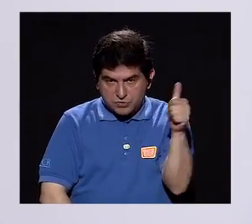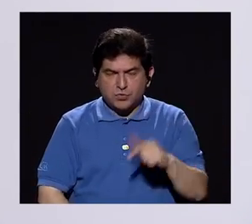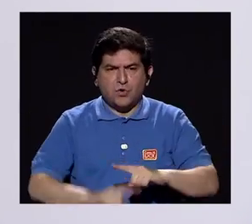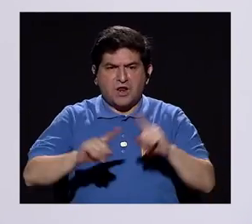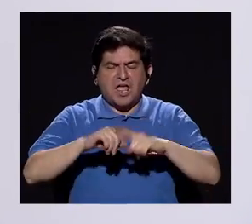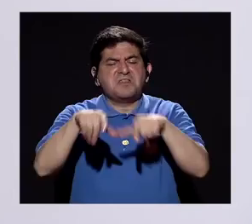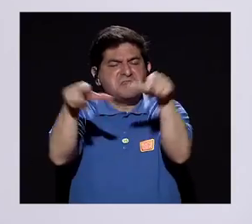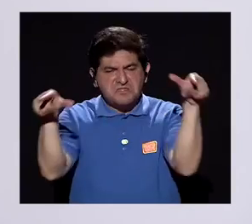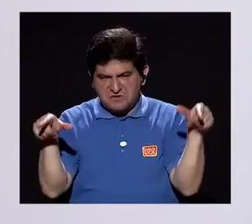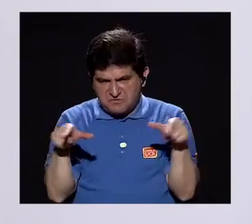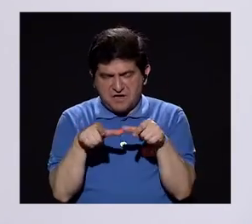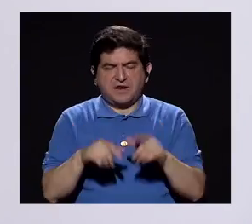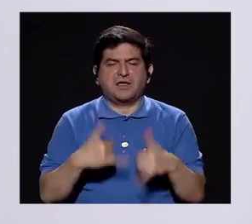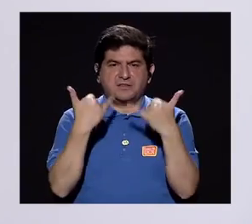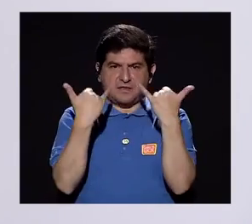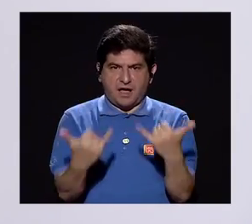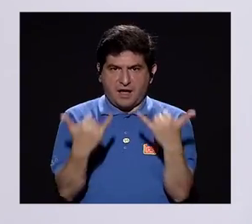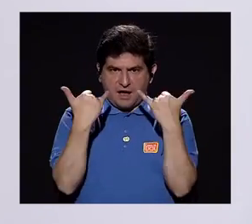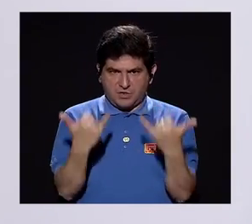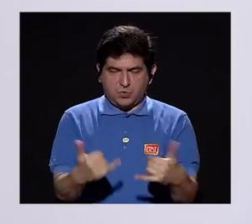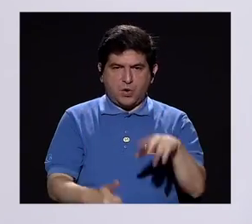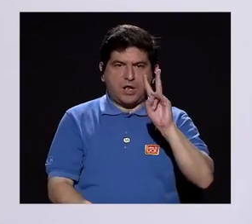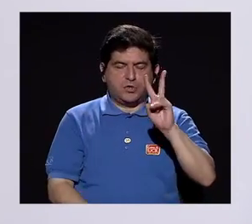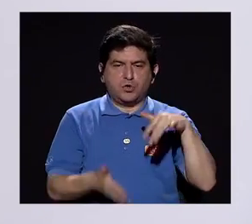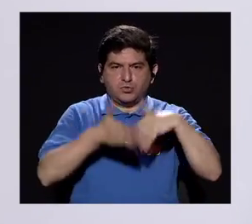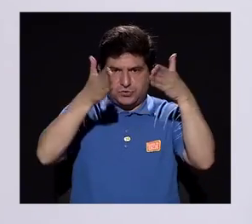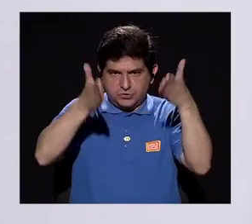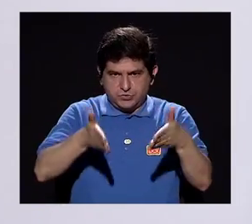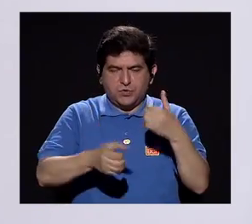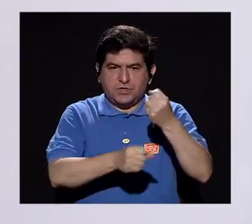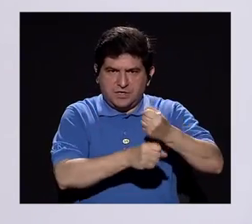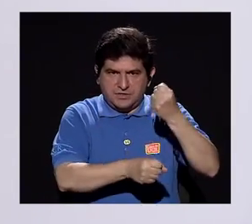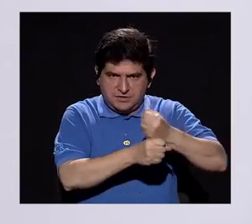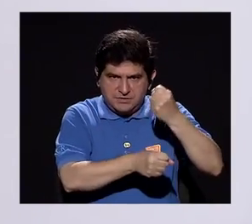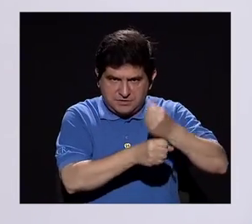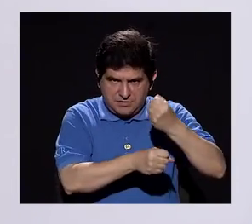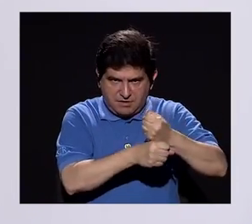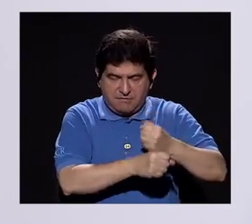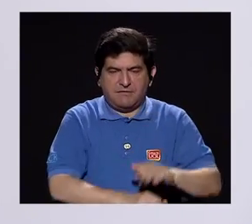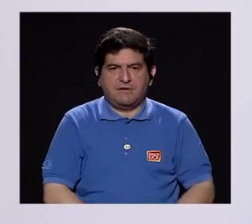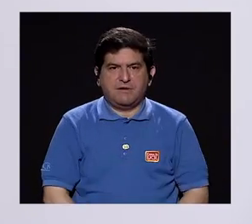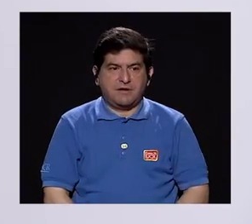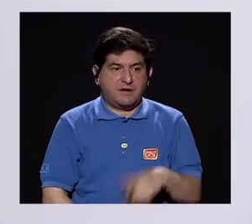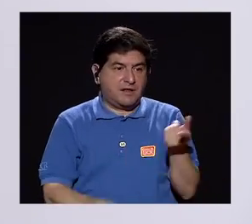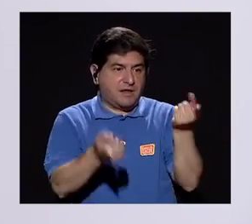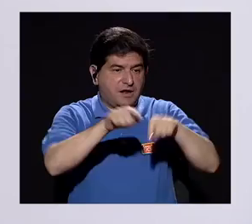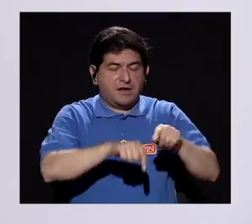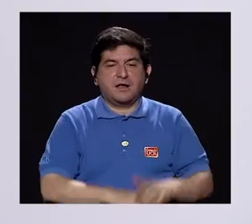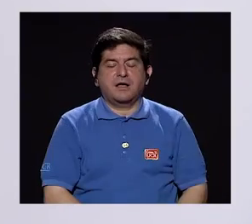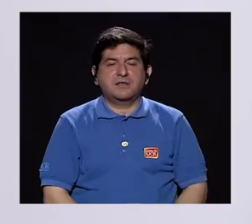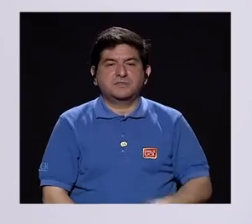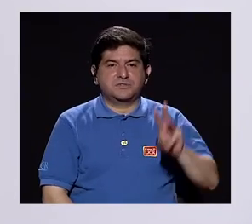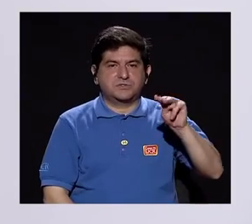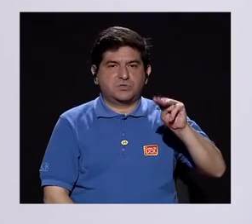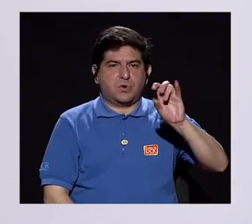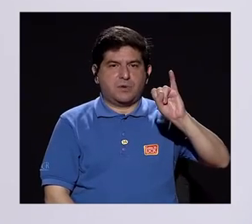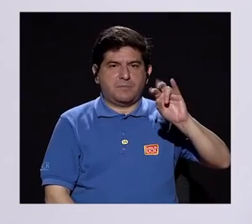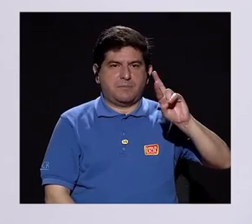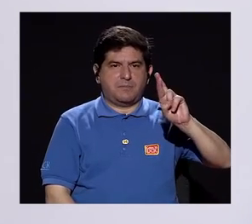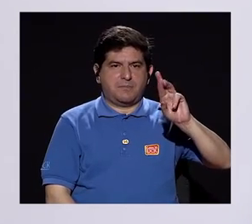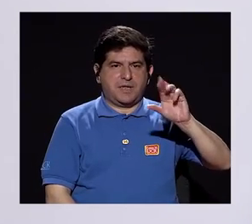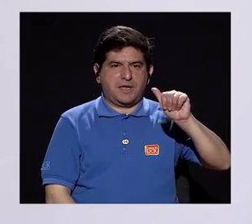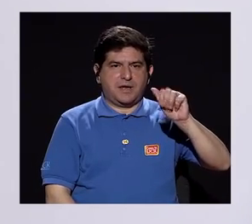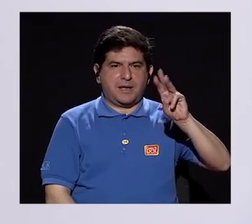en diferentes rellenos pero ahora en este momento hay dos de nuestros estudiantes trabajando en tecno ambiente